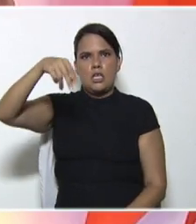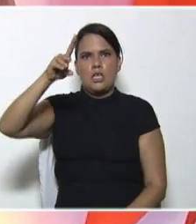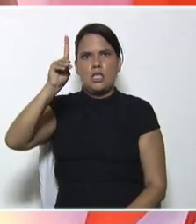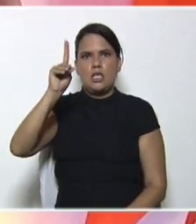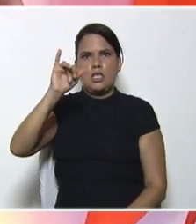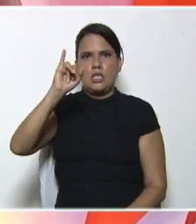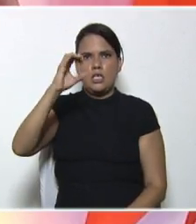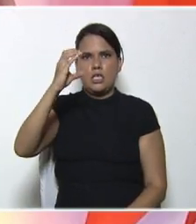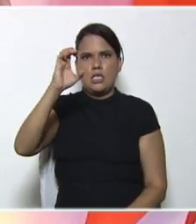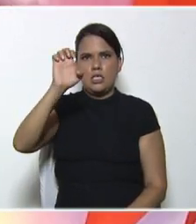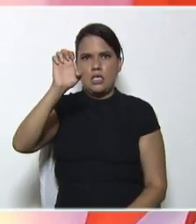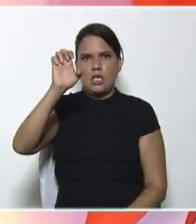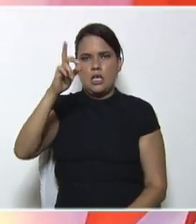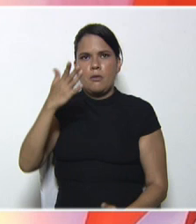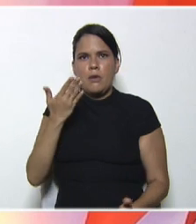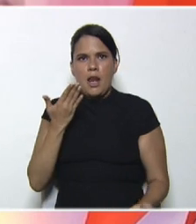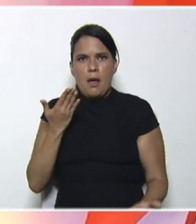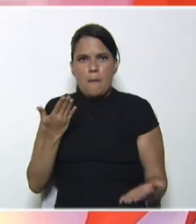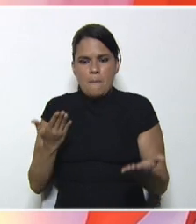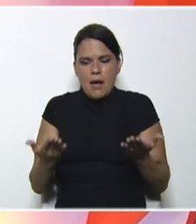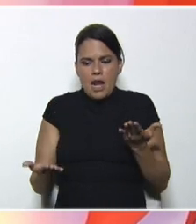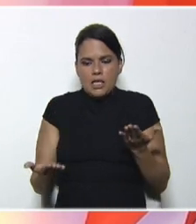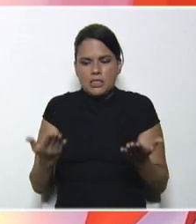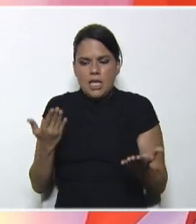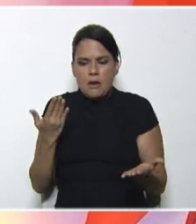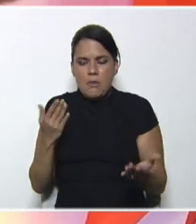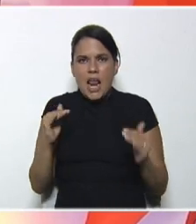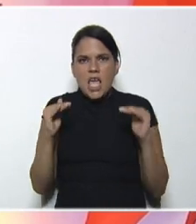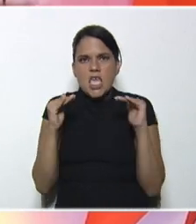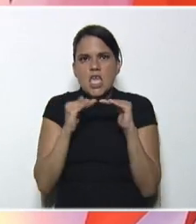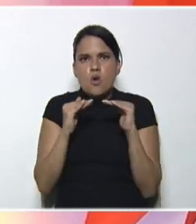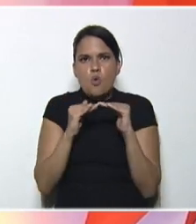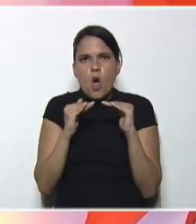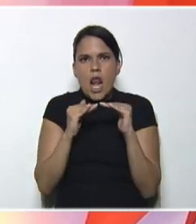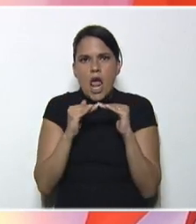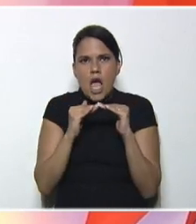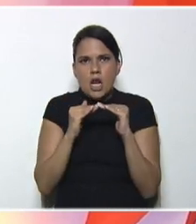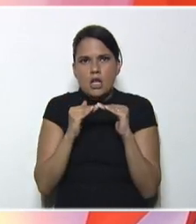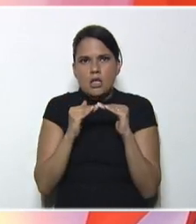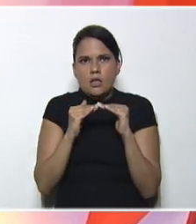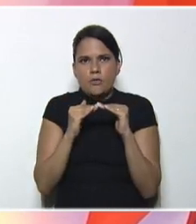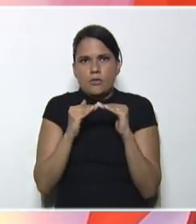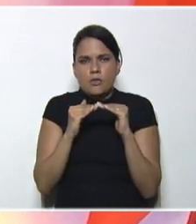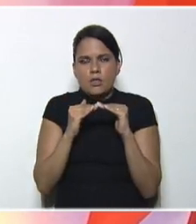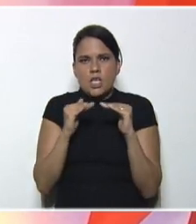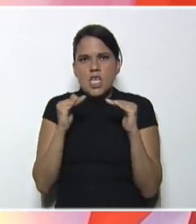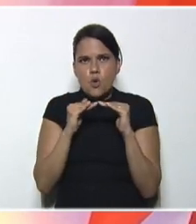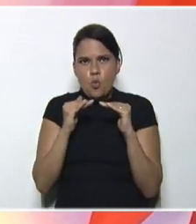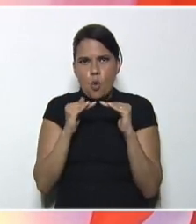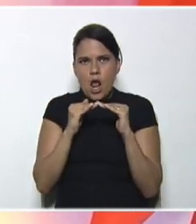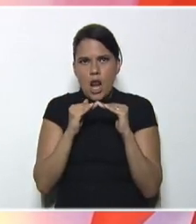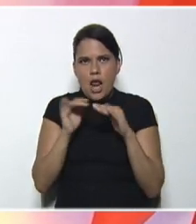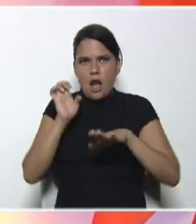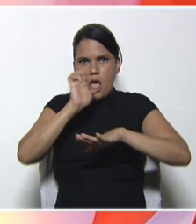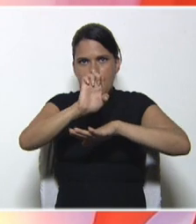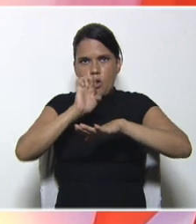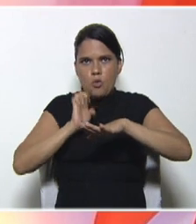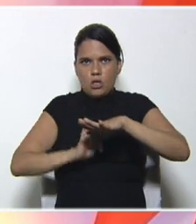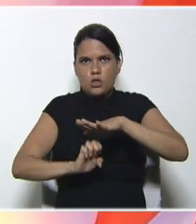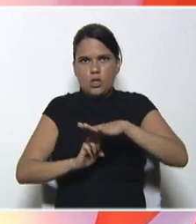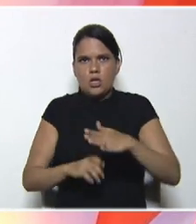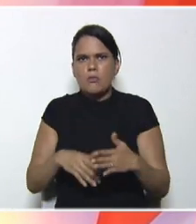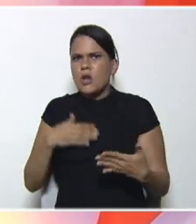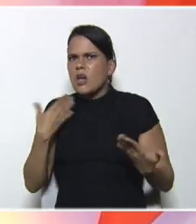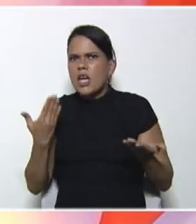las ecuaciones. ¿Qué es balanceo? Igualar. Cuando hablo de balanceo, hablo de igualar, ¿ok? ¿Pero qué